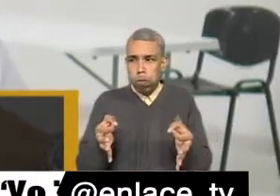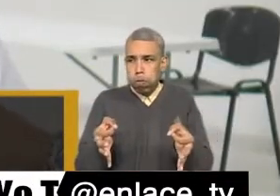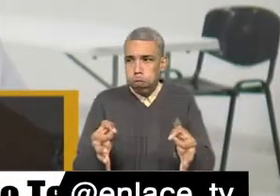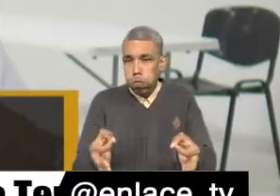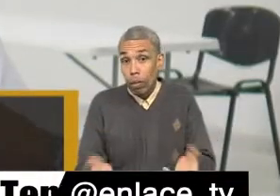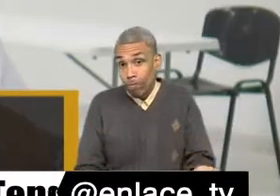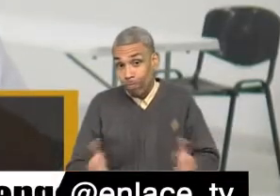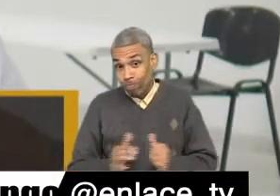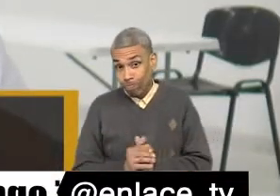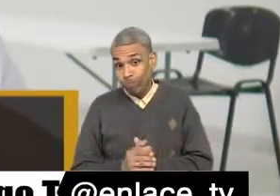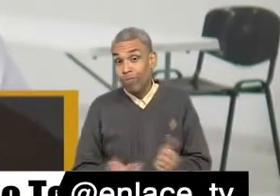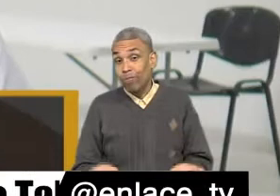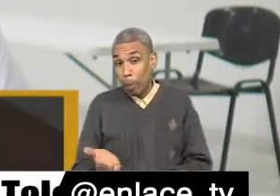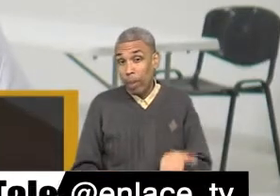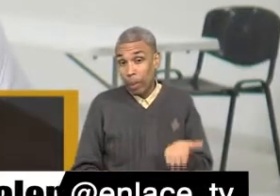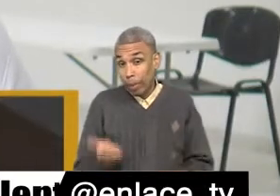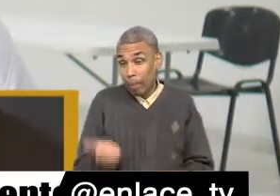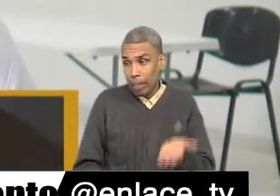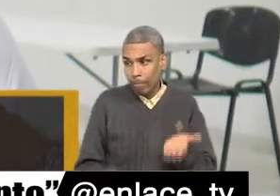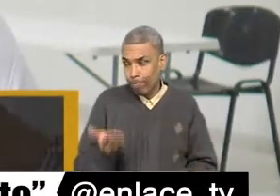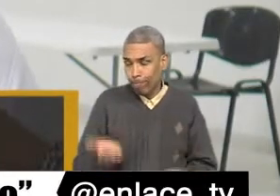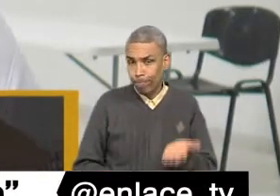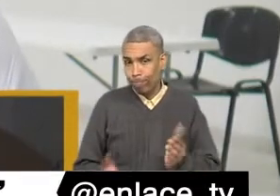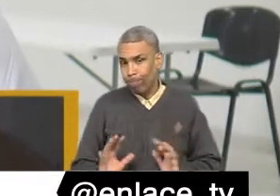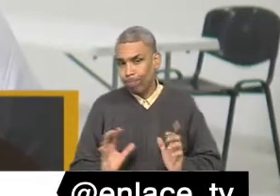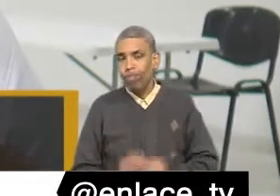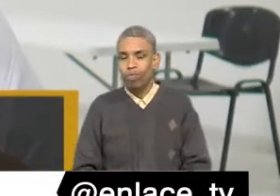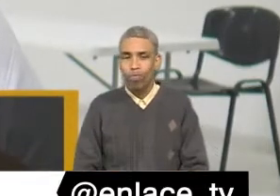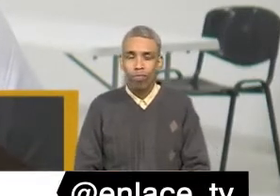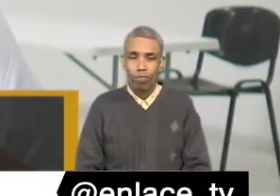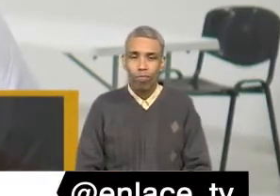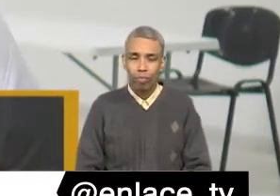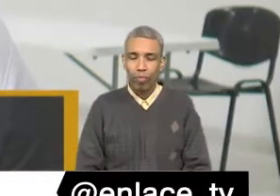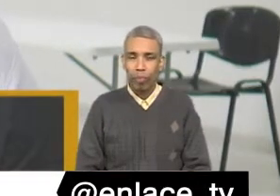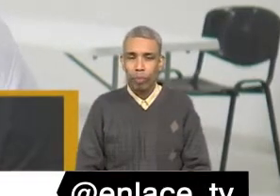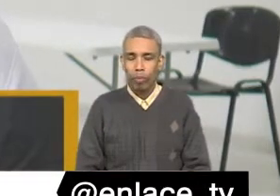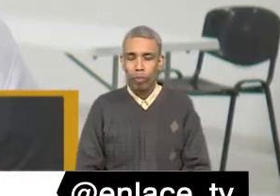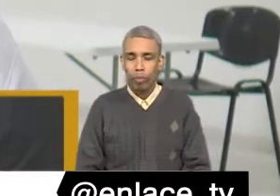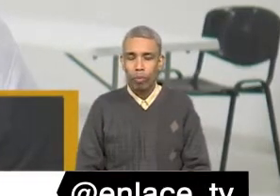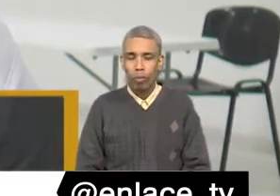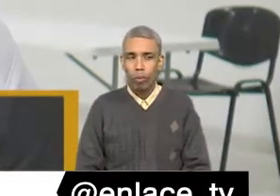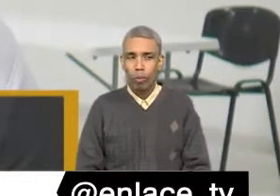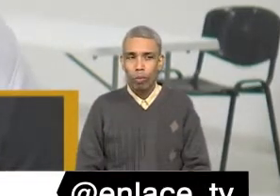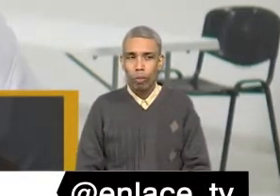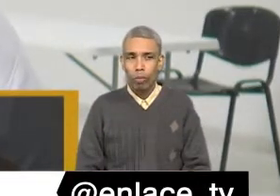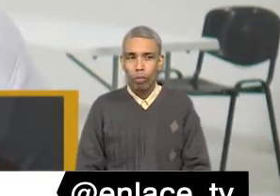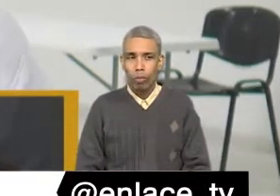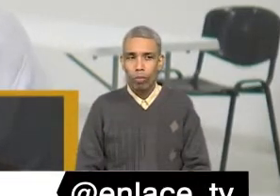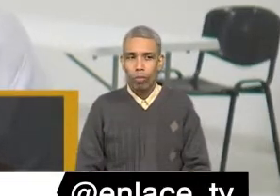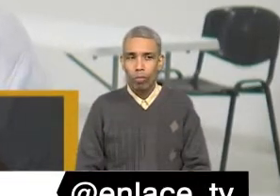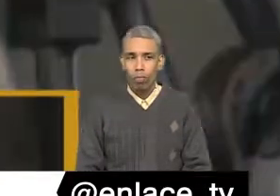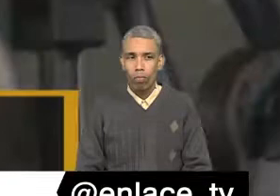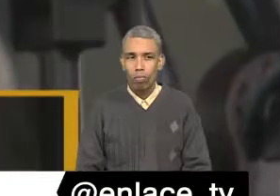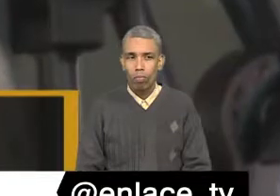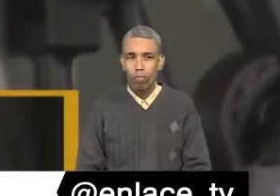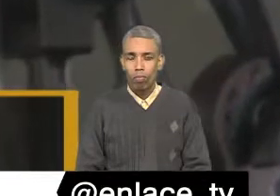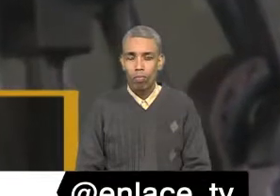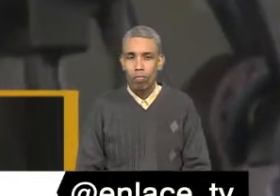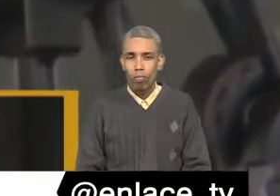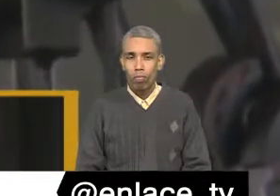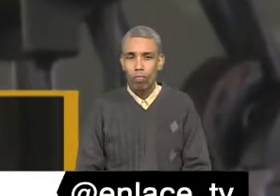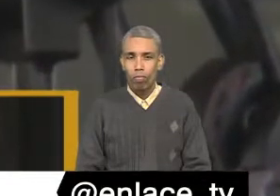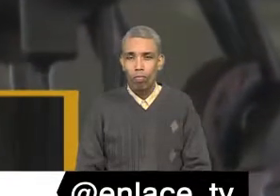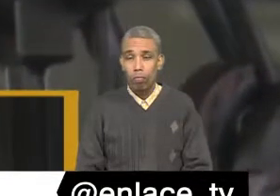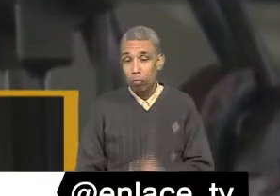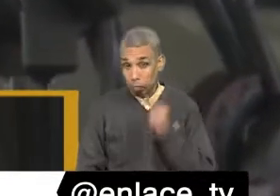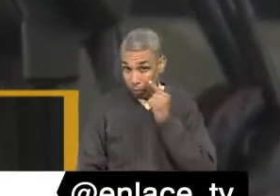de esa, de ese recaudo de estampillas, nosotros damos la planeación para darle a los recursos, a los eventos, su recurso. Según la